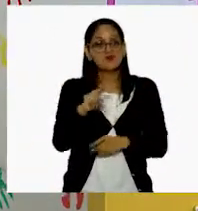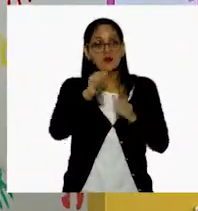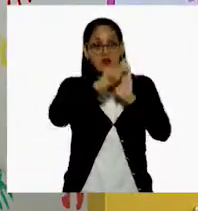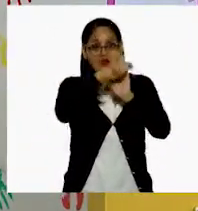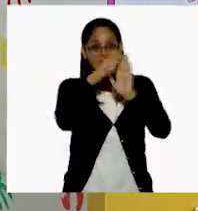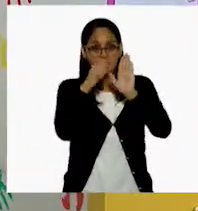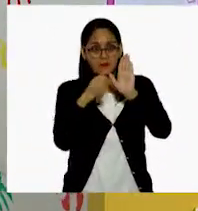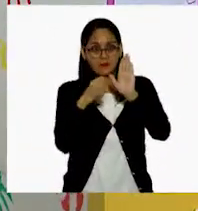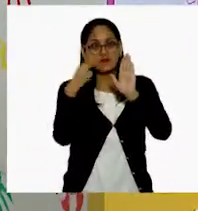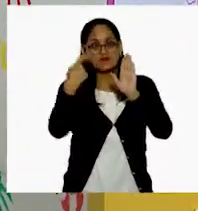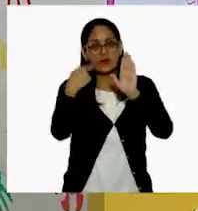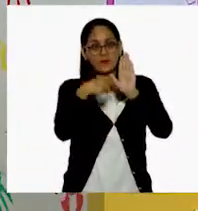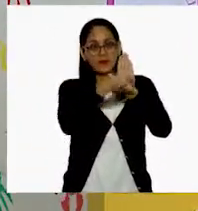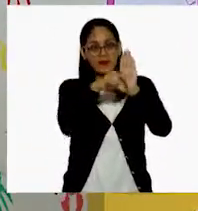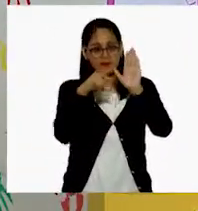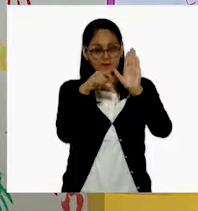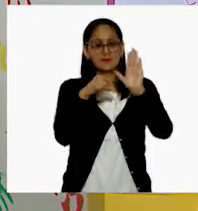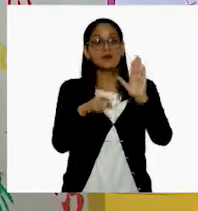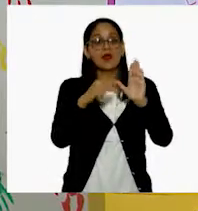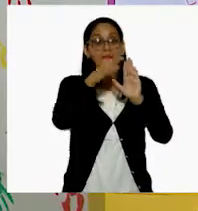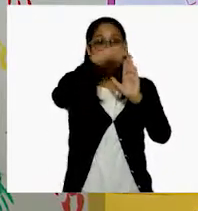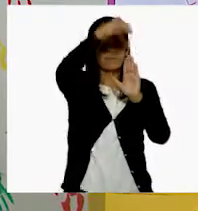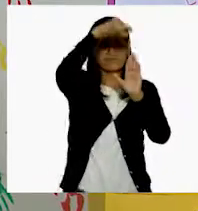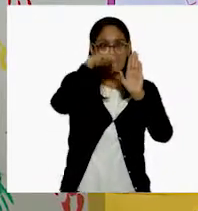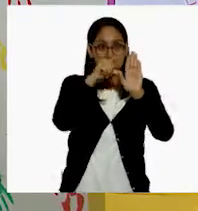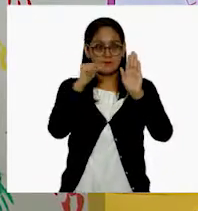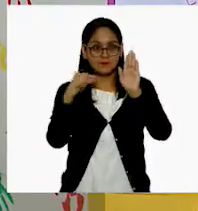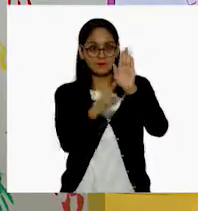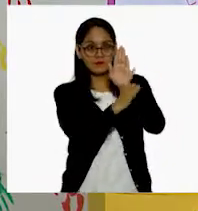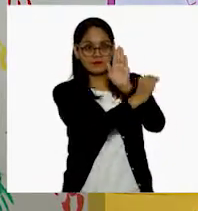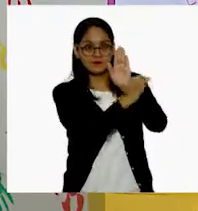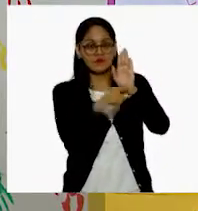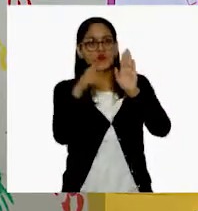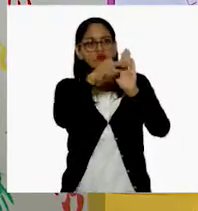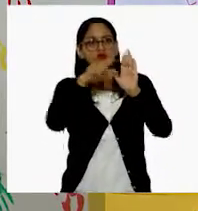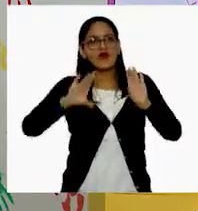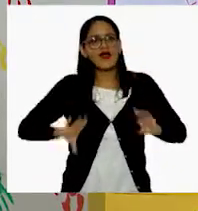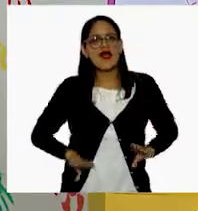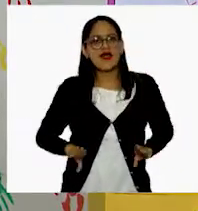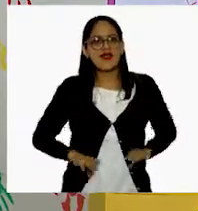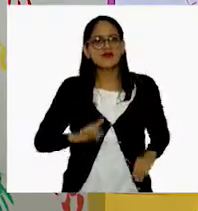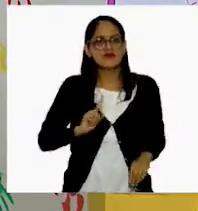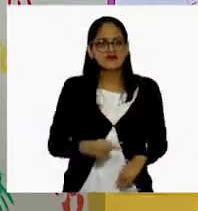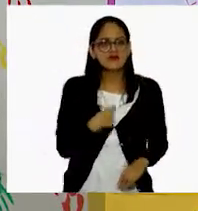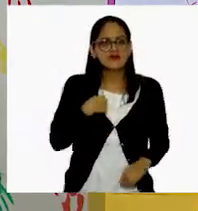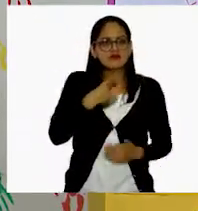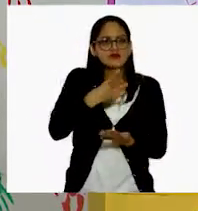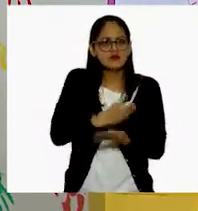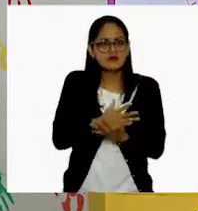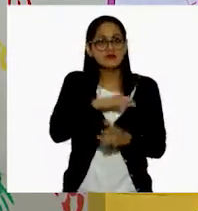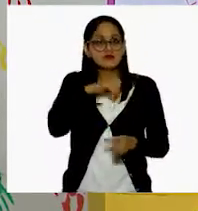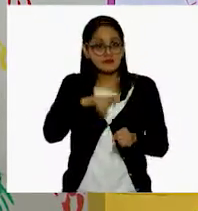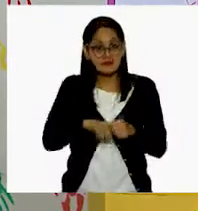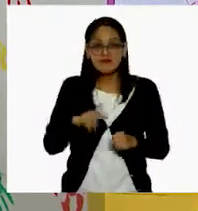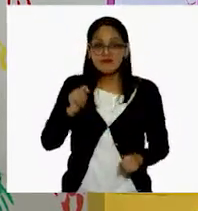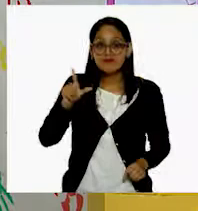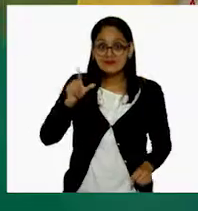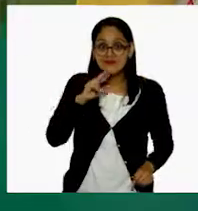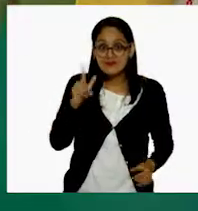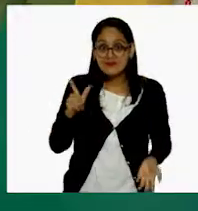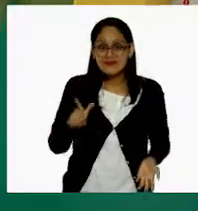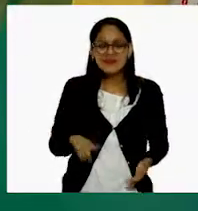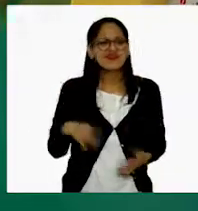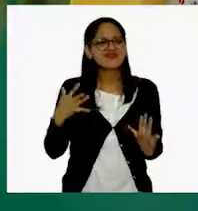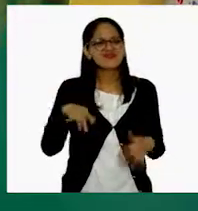nombre. Y en los picos de la estrella tendrán que escribir una característica que los hace únicos y especiales. ¿Qué les parece? ¡Ay,